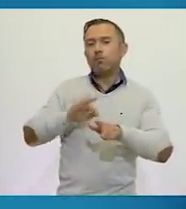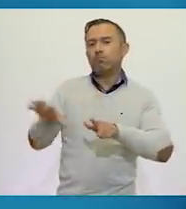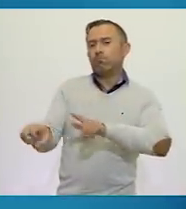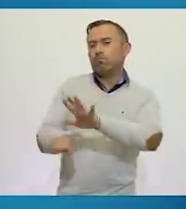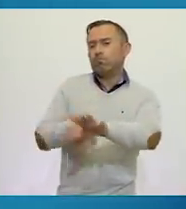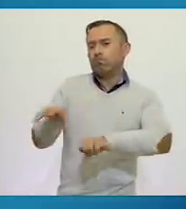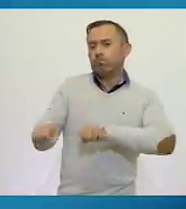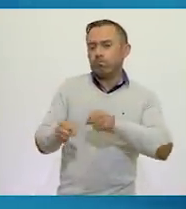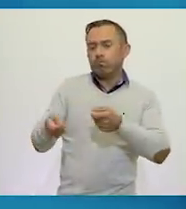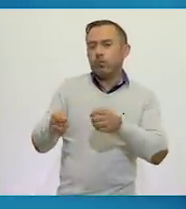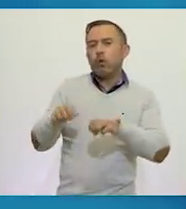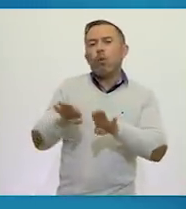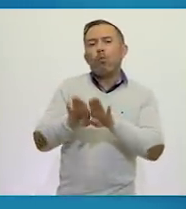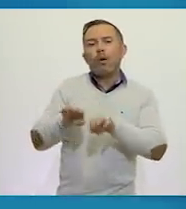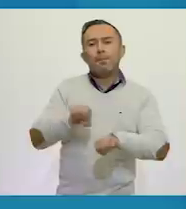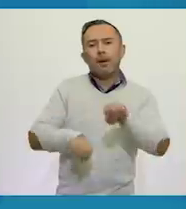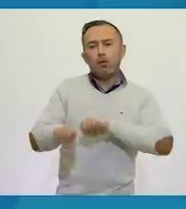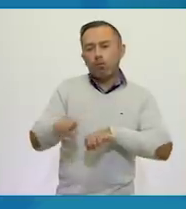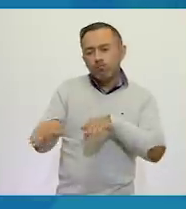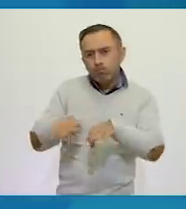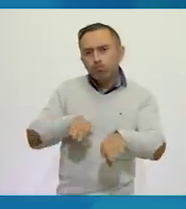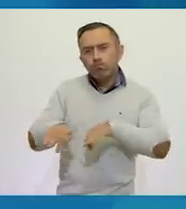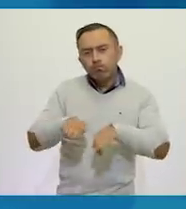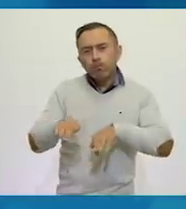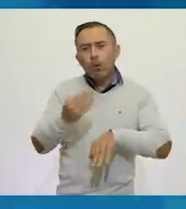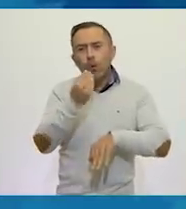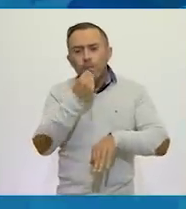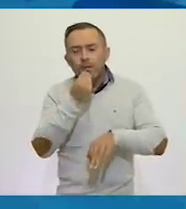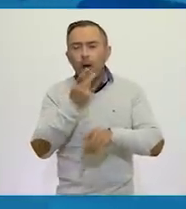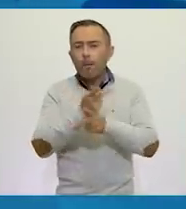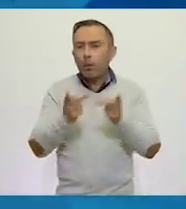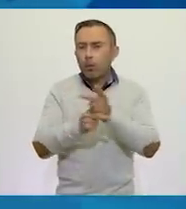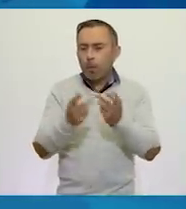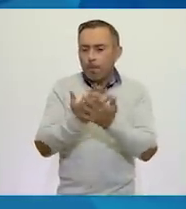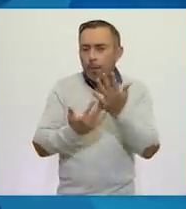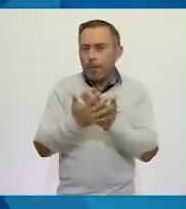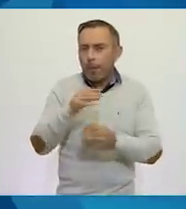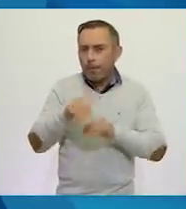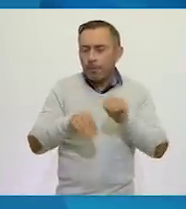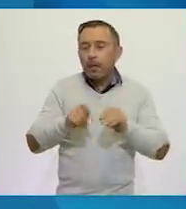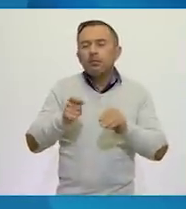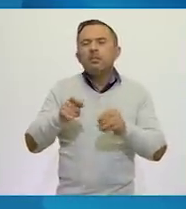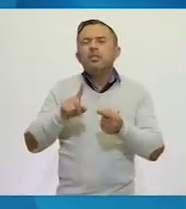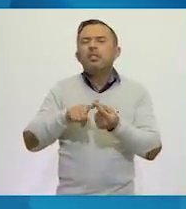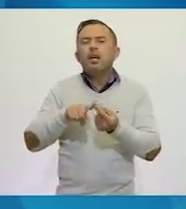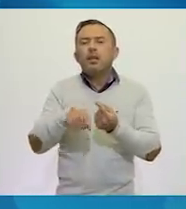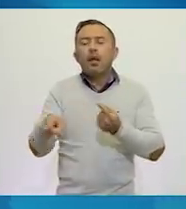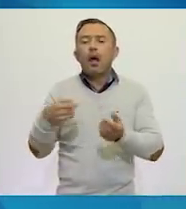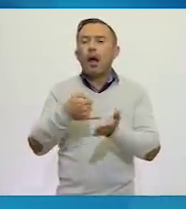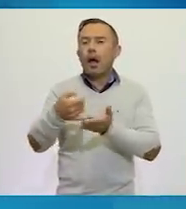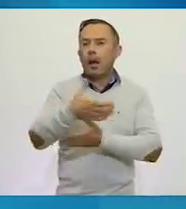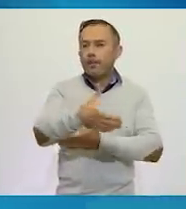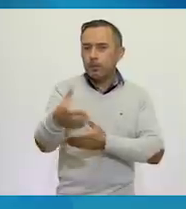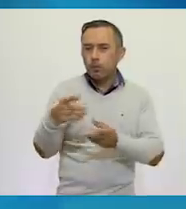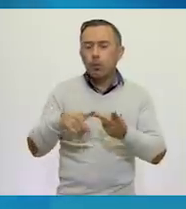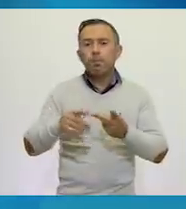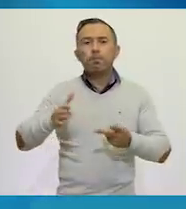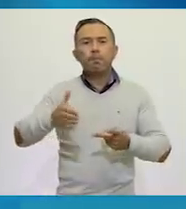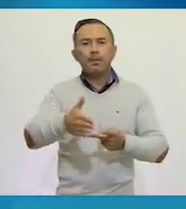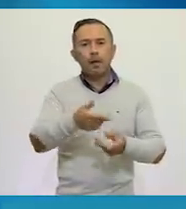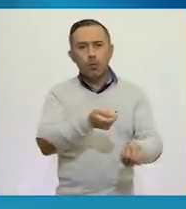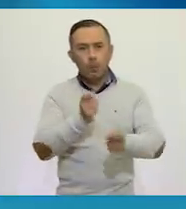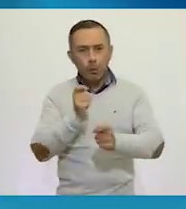diversos alimentos y productos de la región. En este grupo ubicamos a los campesinos, pescadores y